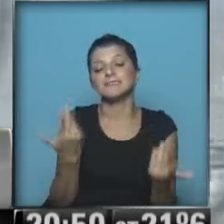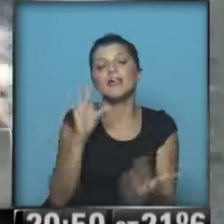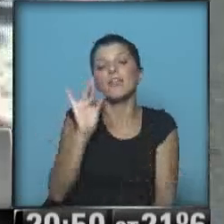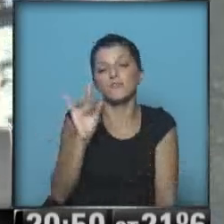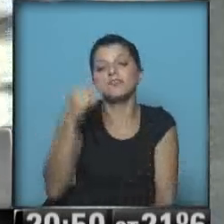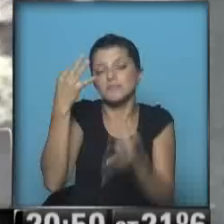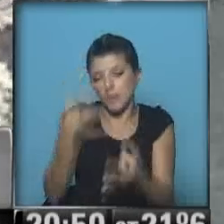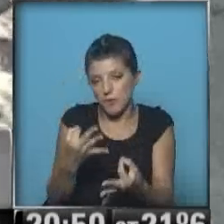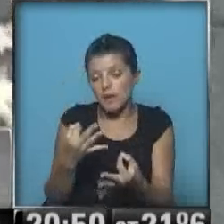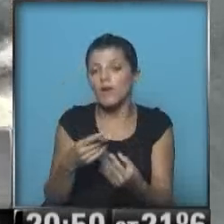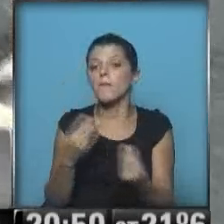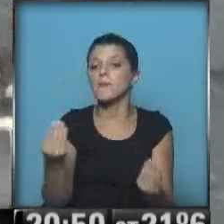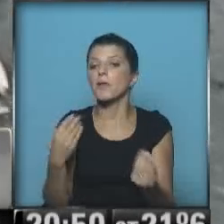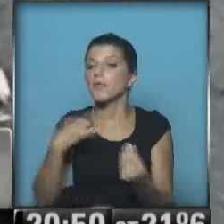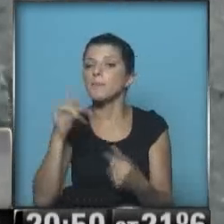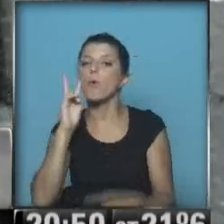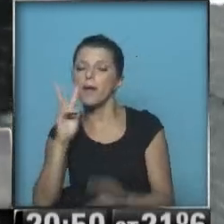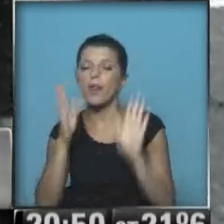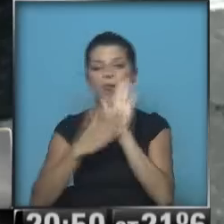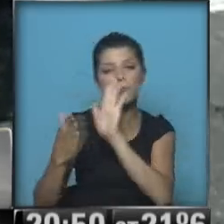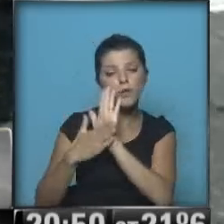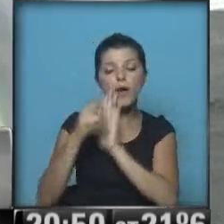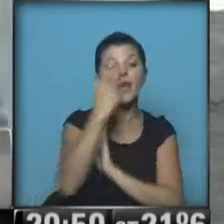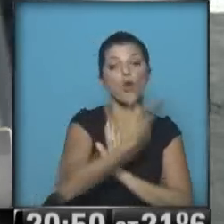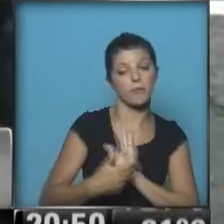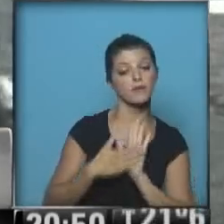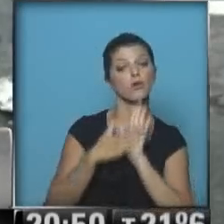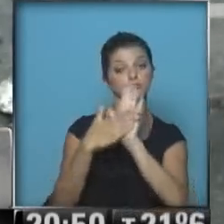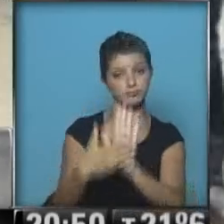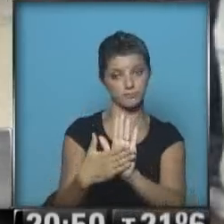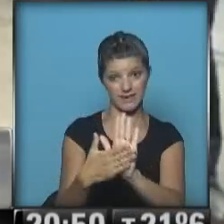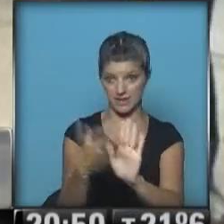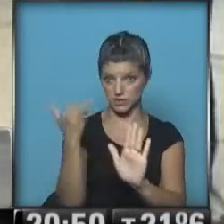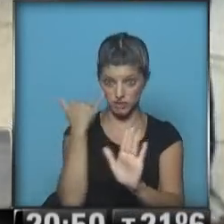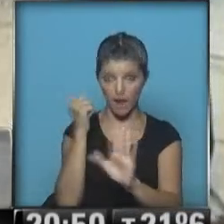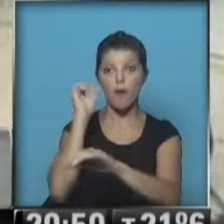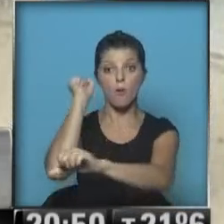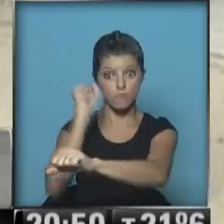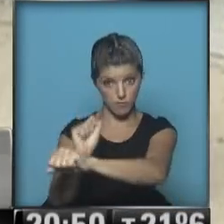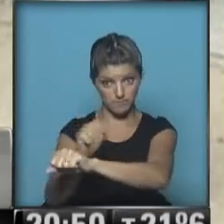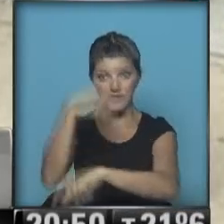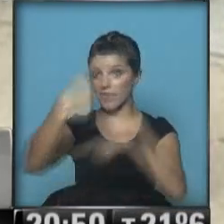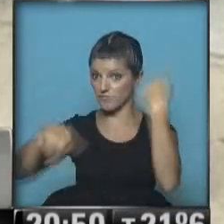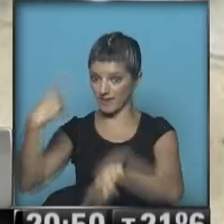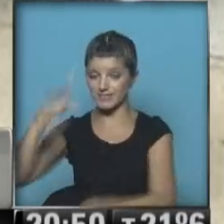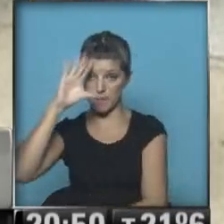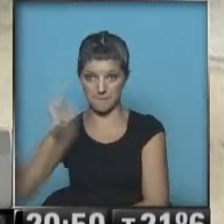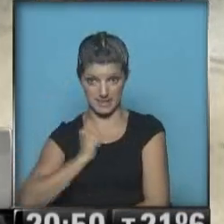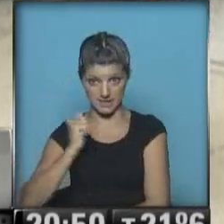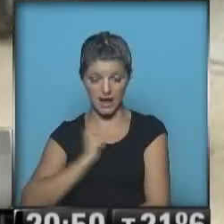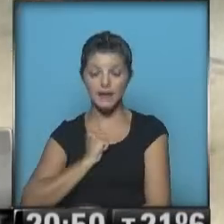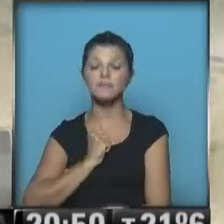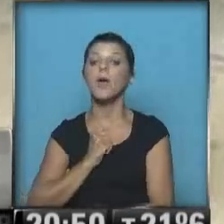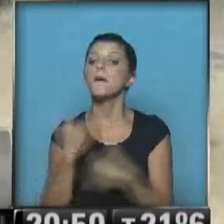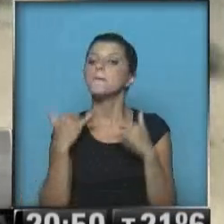determinarlo. Habrá que ver las pruebas que aporte el gobierno al respecto, que ya arrestó a varios militares, pero